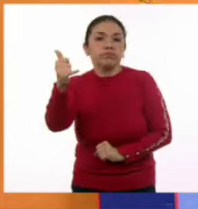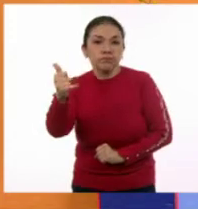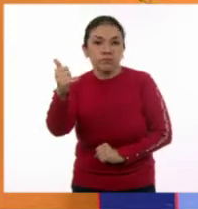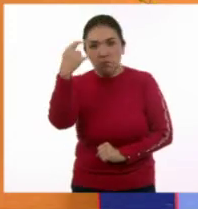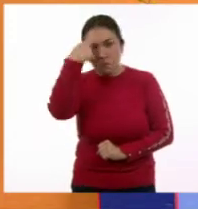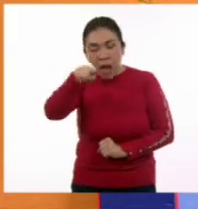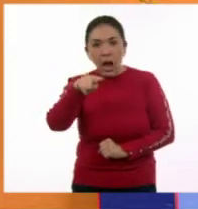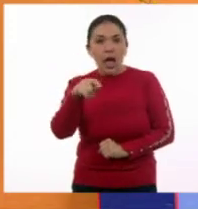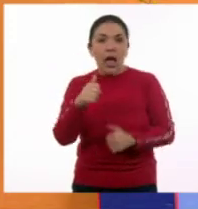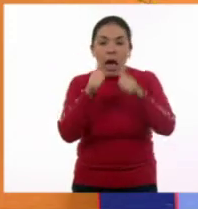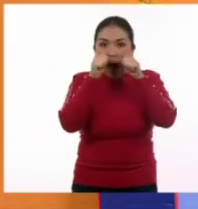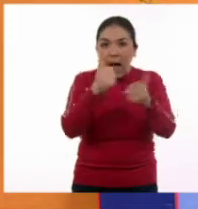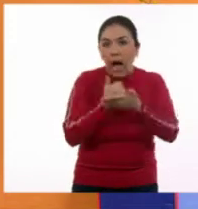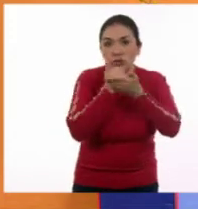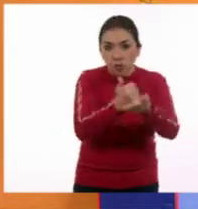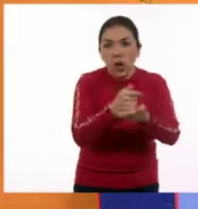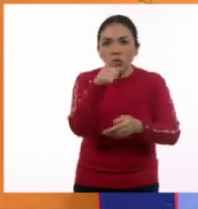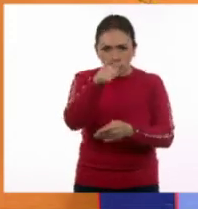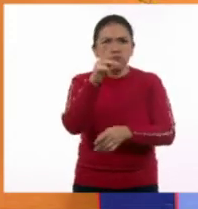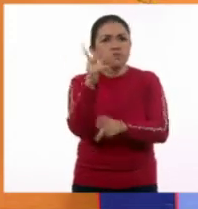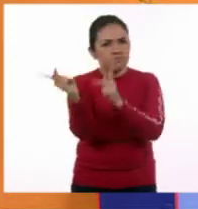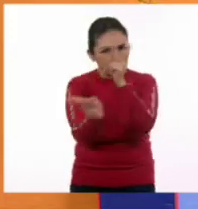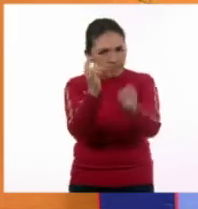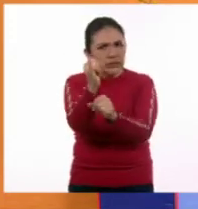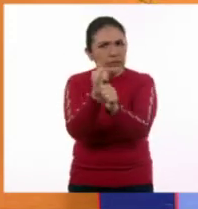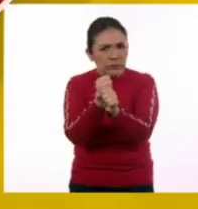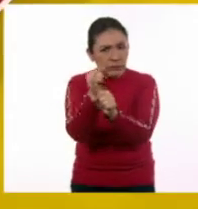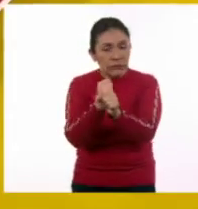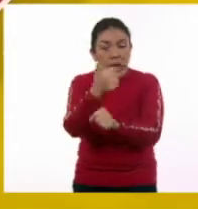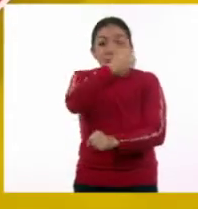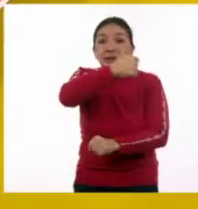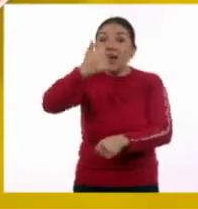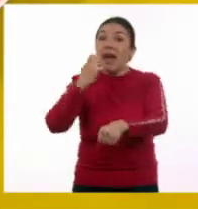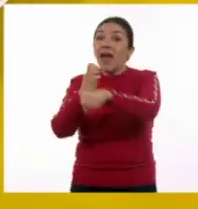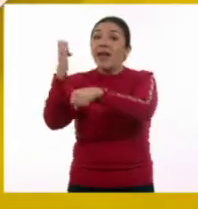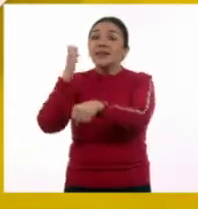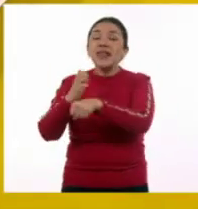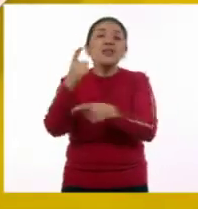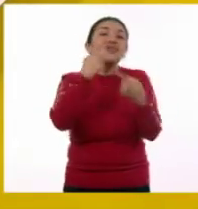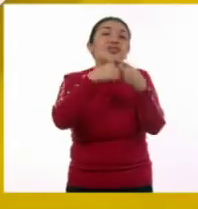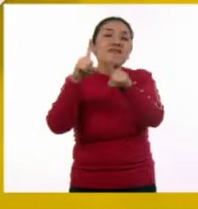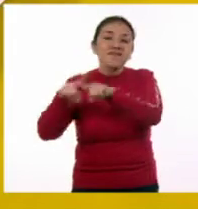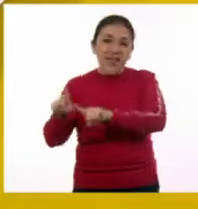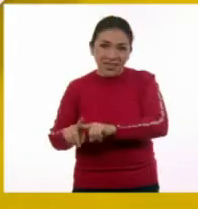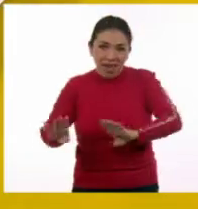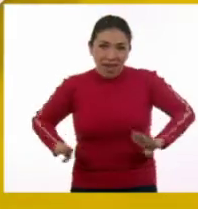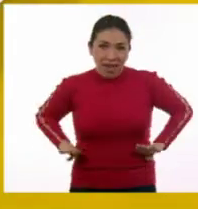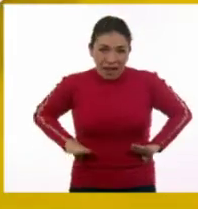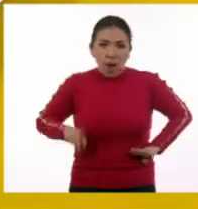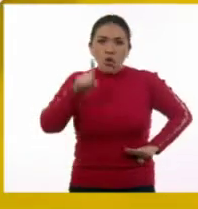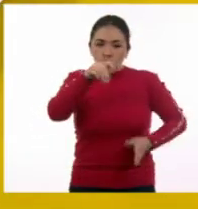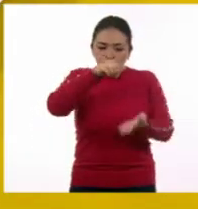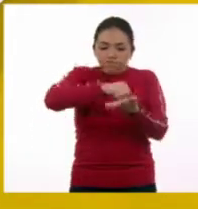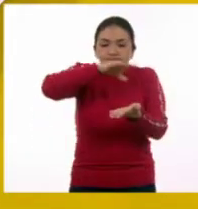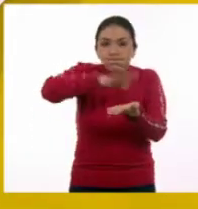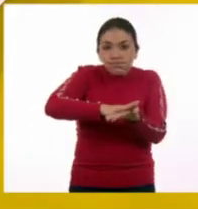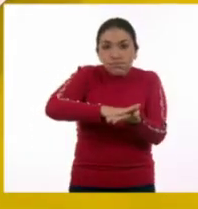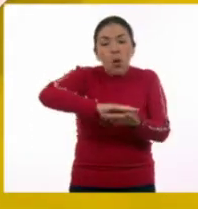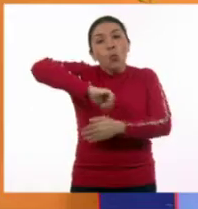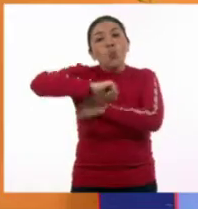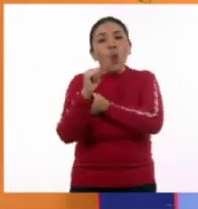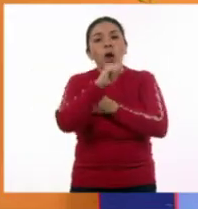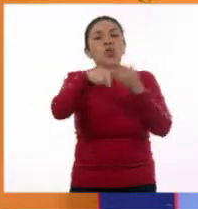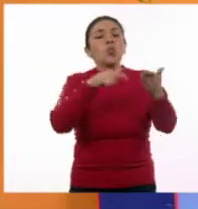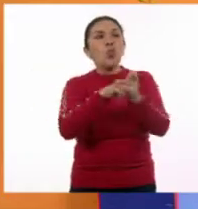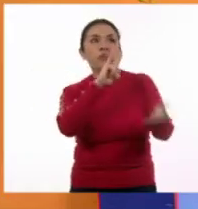salud entonces investiga esos números porque en cada estado son diferentes y apunta los términos en algún